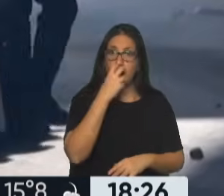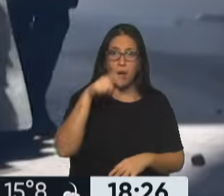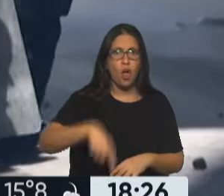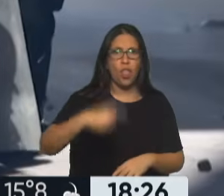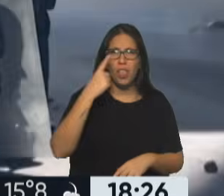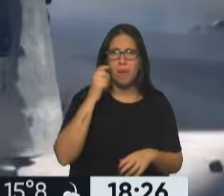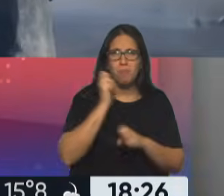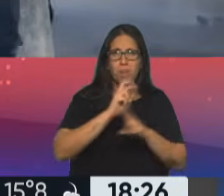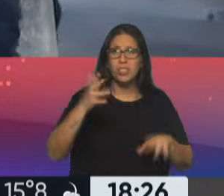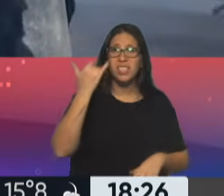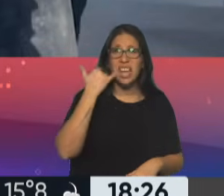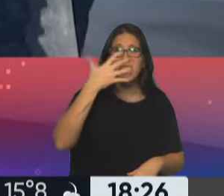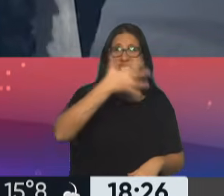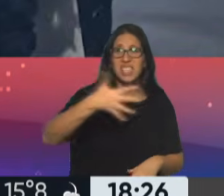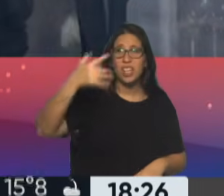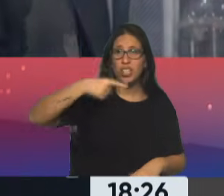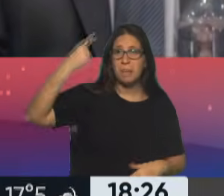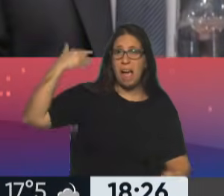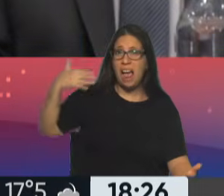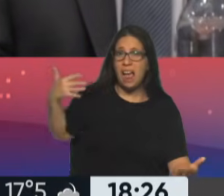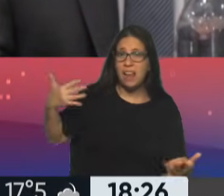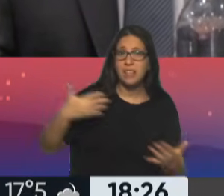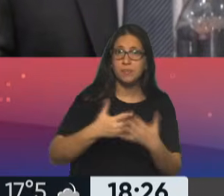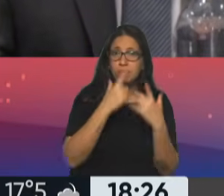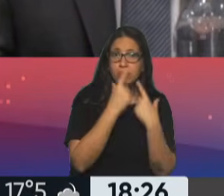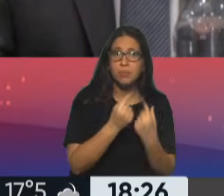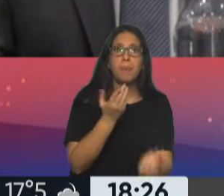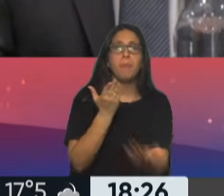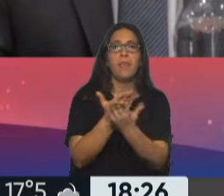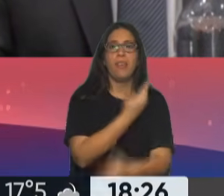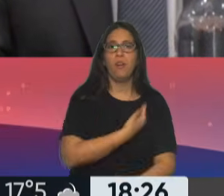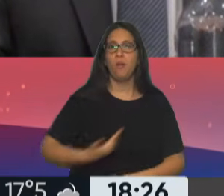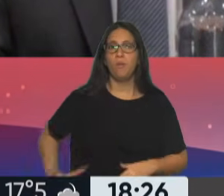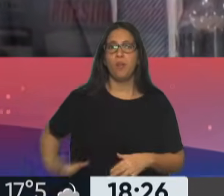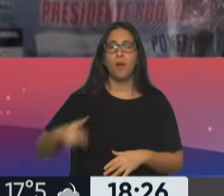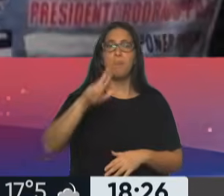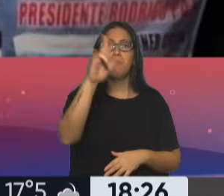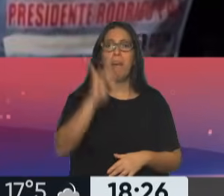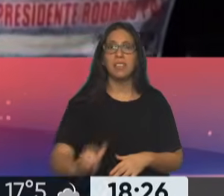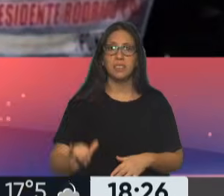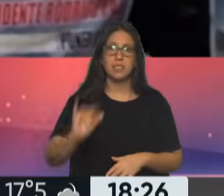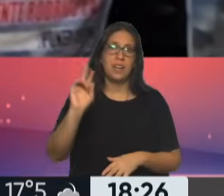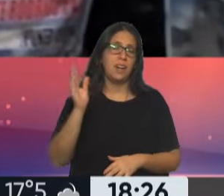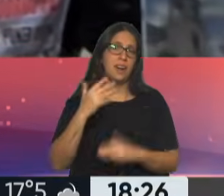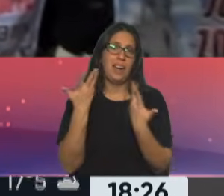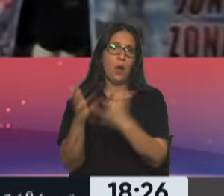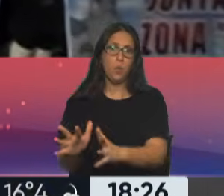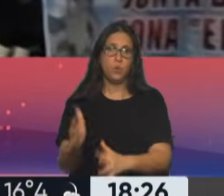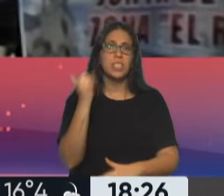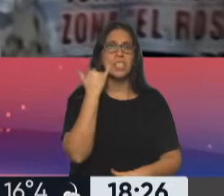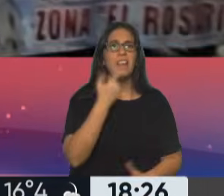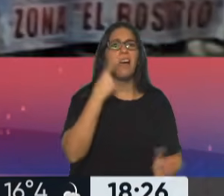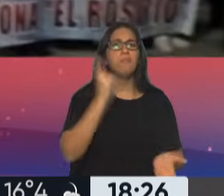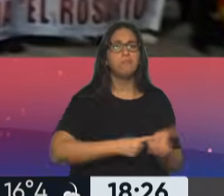tensa de 5 semanas de protestas que exigen la renuncia del presidente Rodrigo Paz. El mandatario ya promulgó una ley